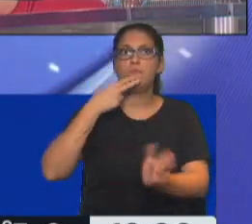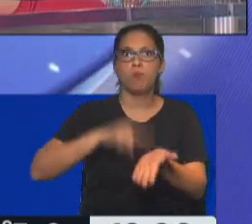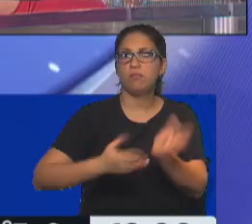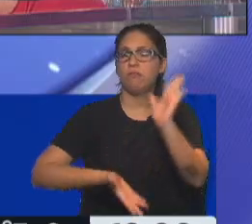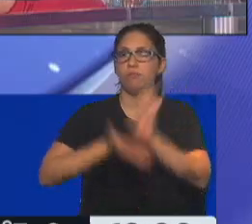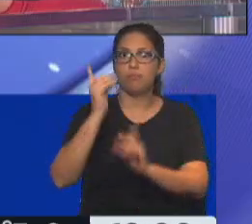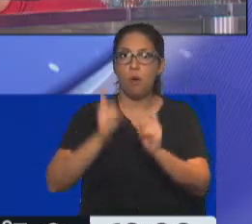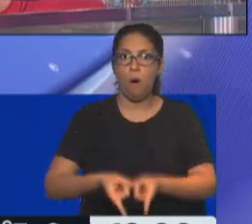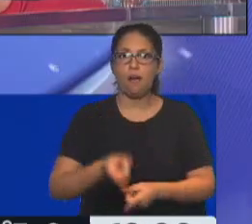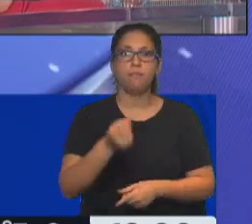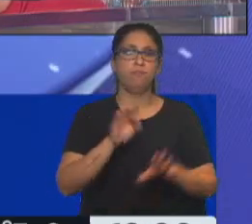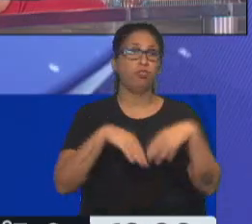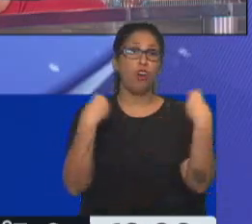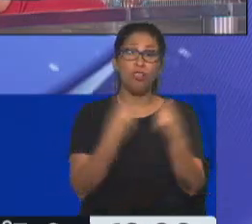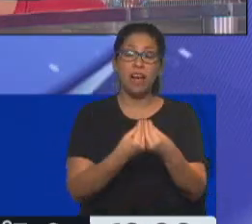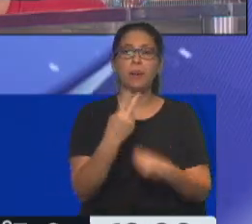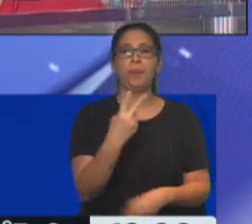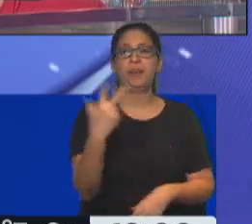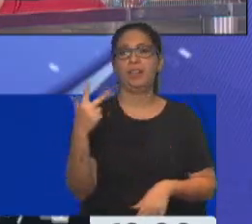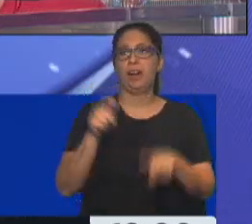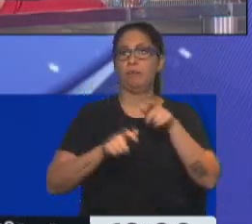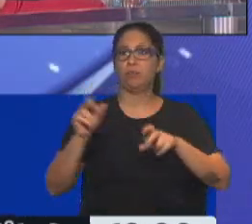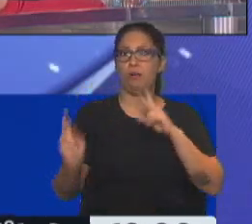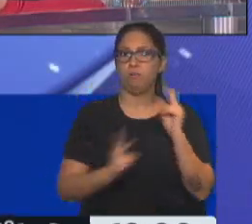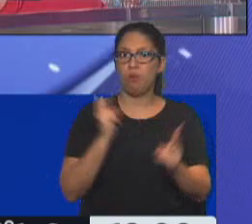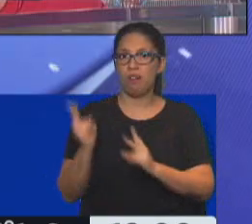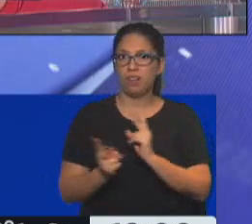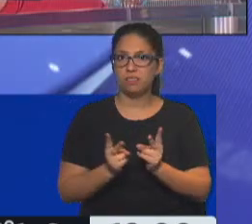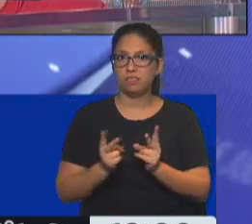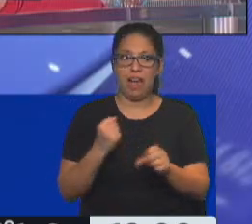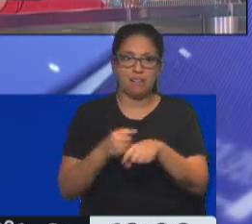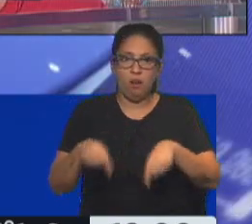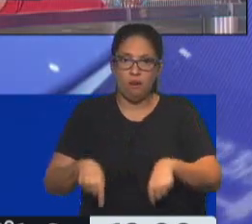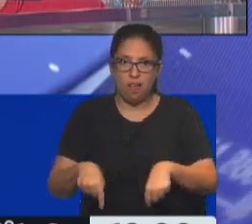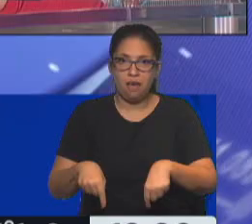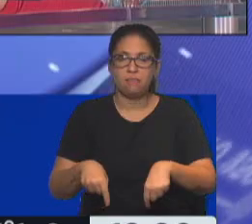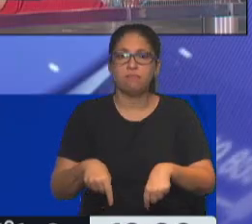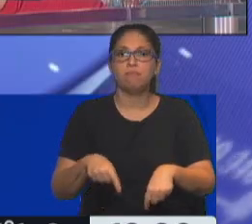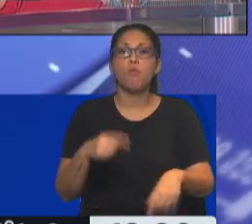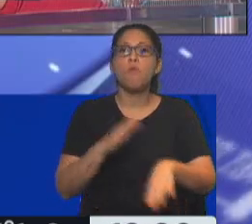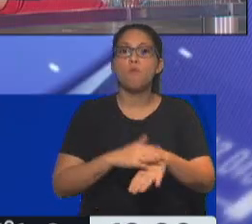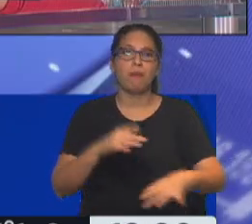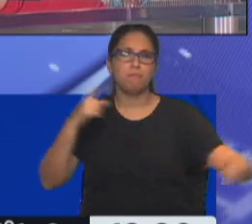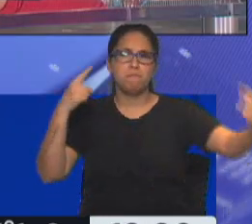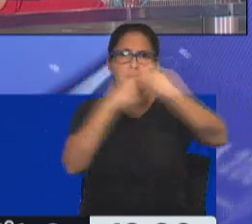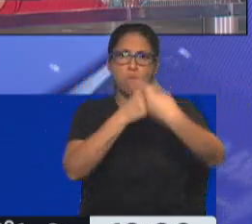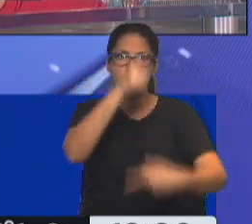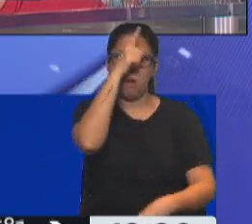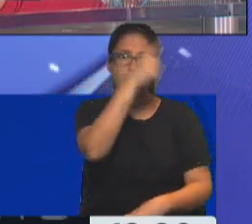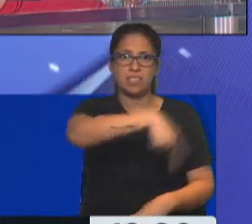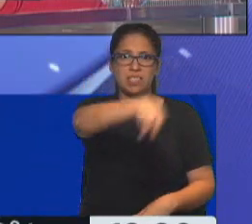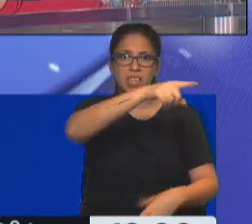decías, 23 muertos al menos, y esto se dio en primera parte con la policía, en segunda parte después porque el